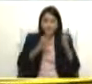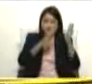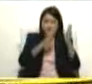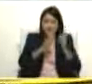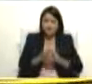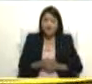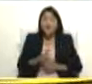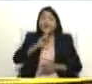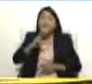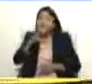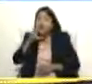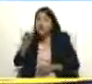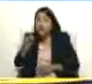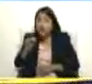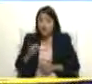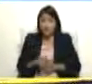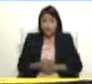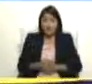Opción del no,